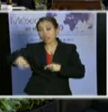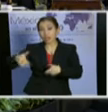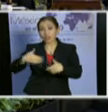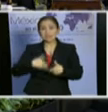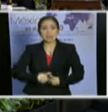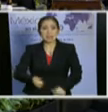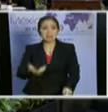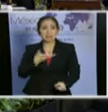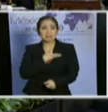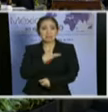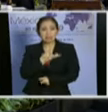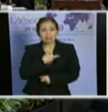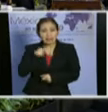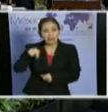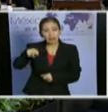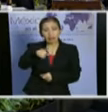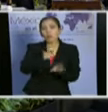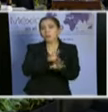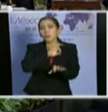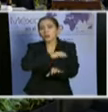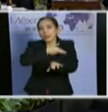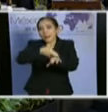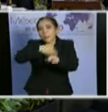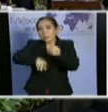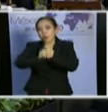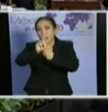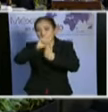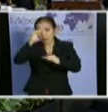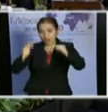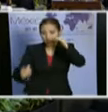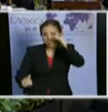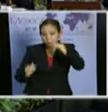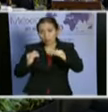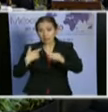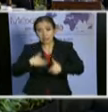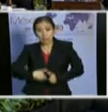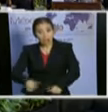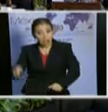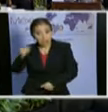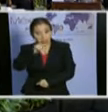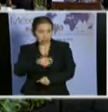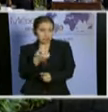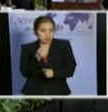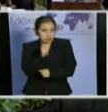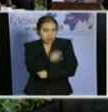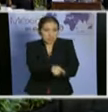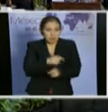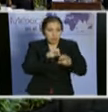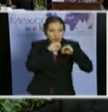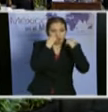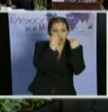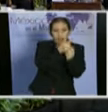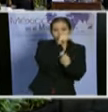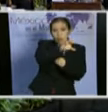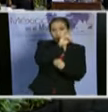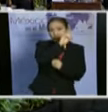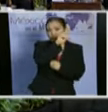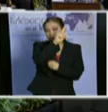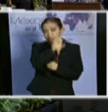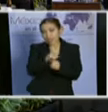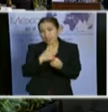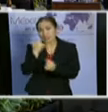hambre. ¿Cómo puede solucionarse el problema de la desigualdad y del hambre si precisamente estas organizaciones como la